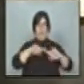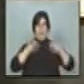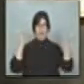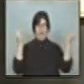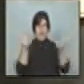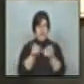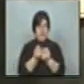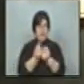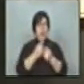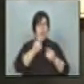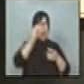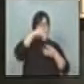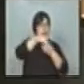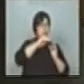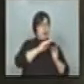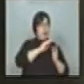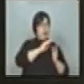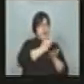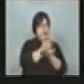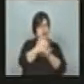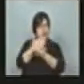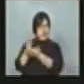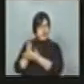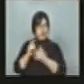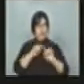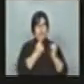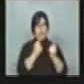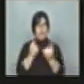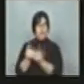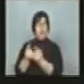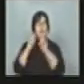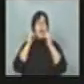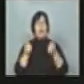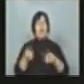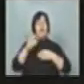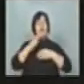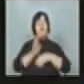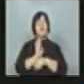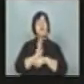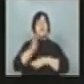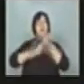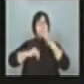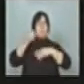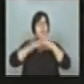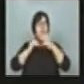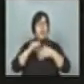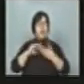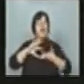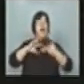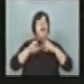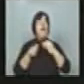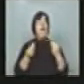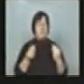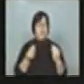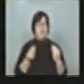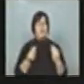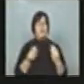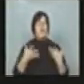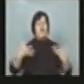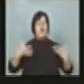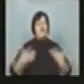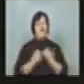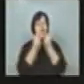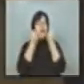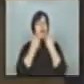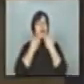está rodeado por los cimientos, ¿no? Los cimientos que bueno, es la fundación